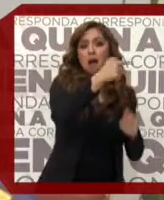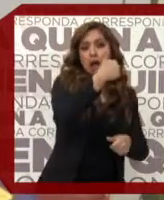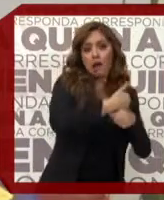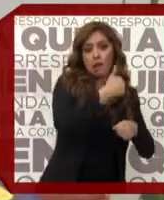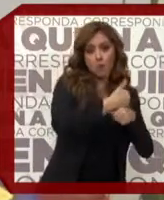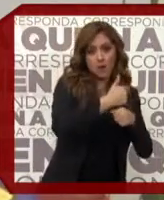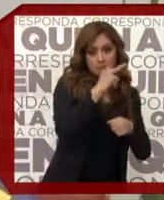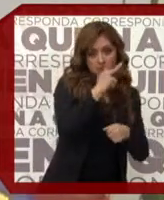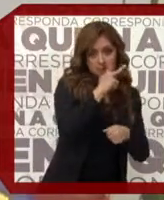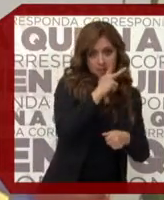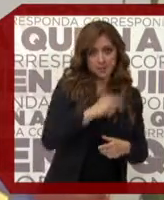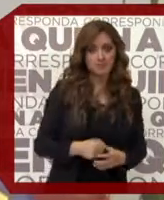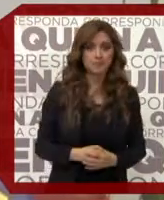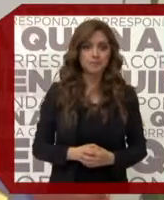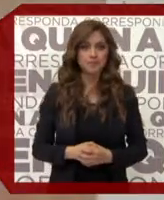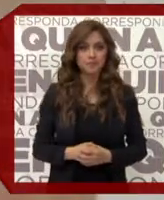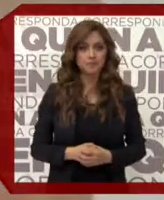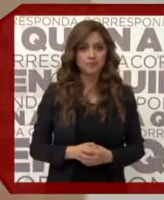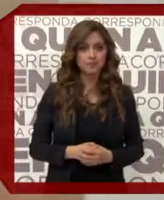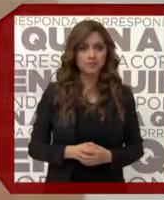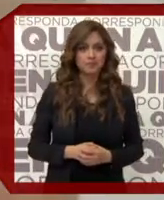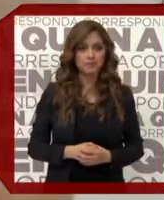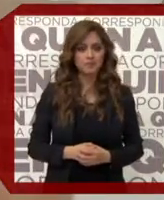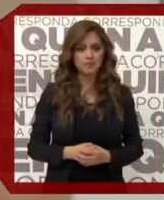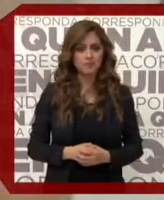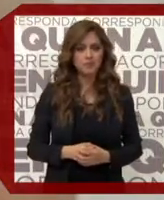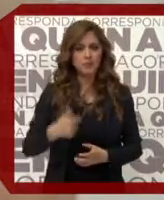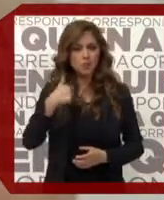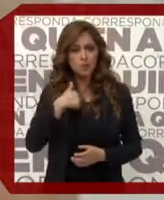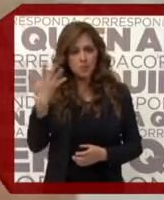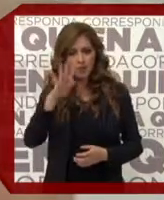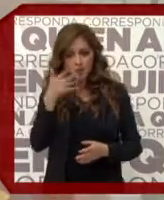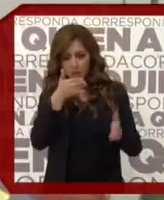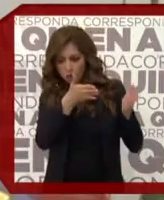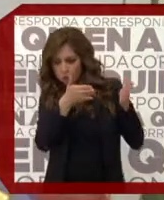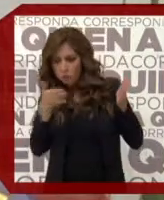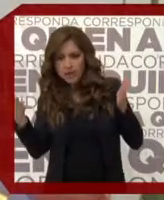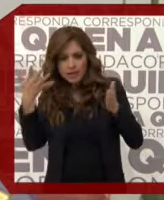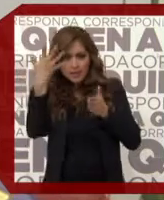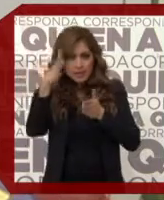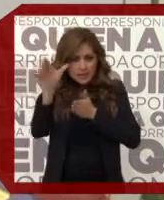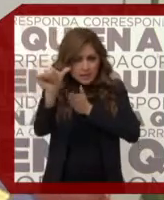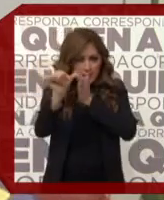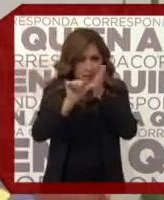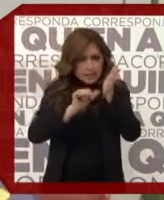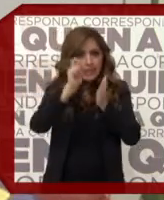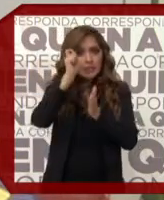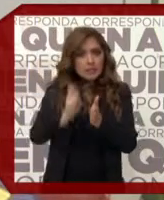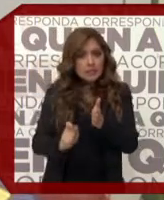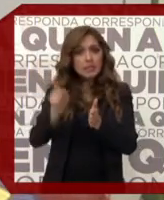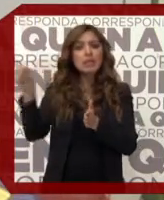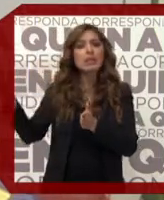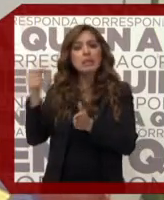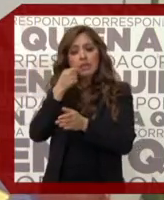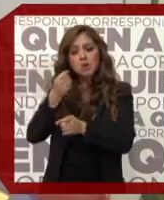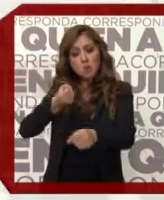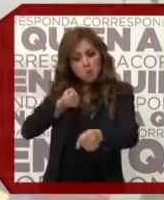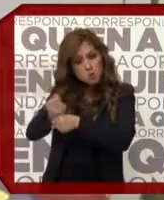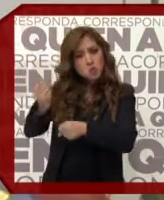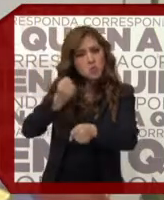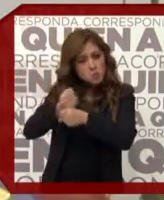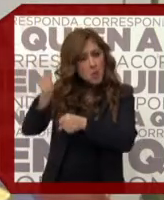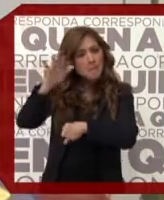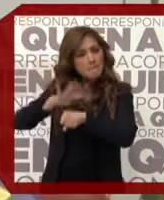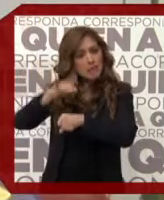venido anotando desde la edad como diez meses últimamente van en aumento en los golpes más graves